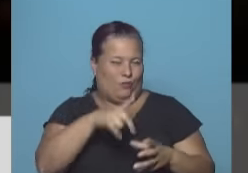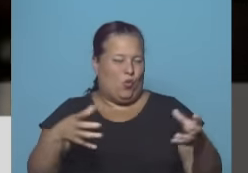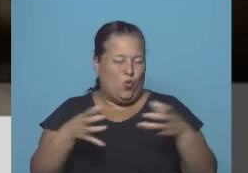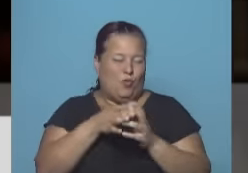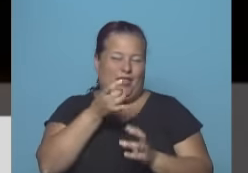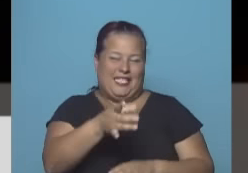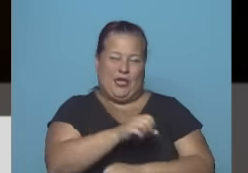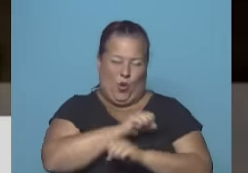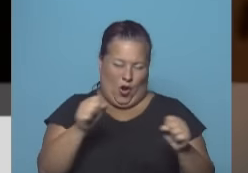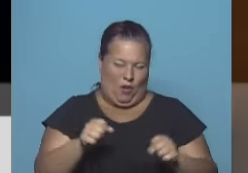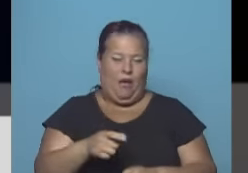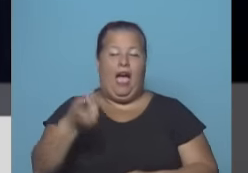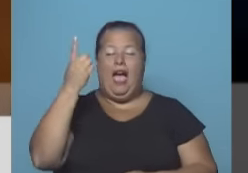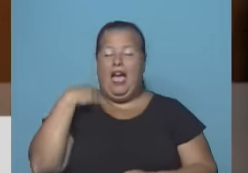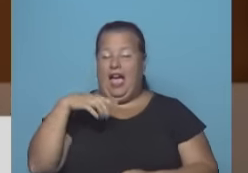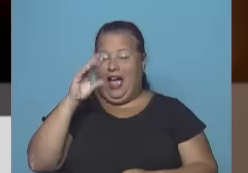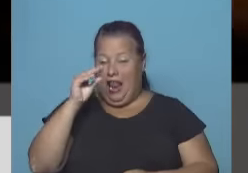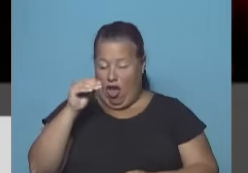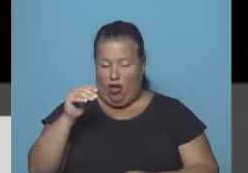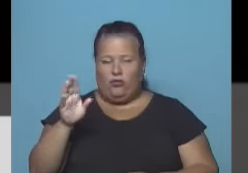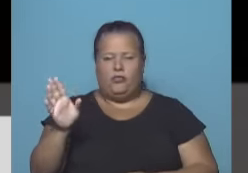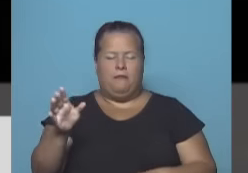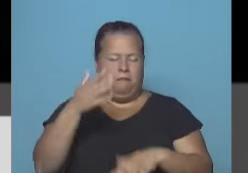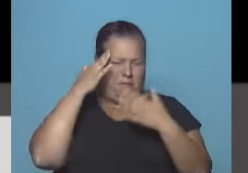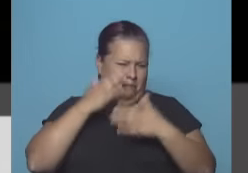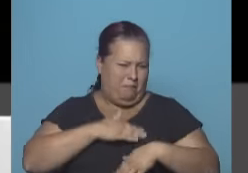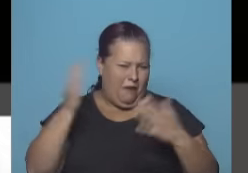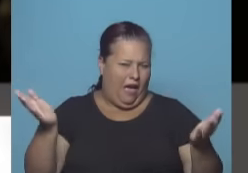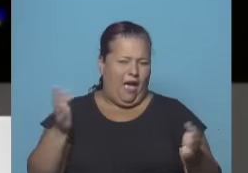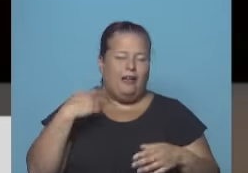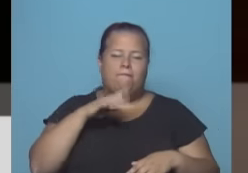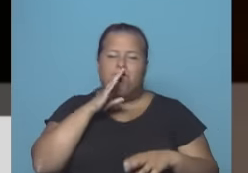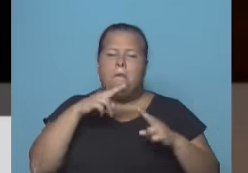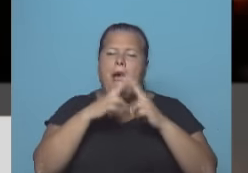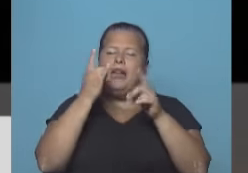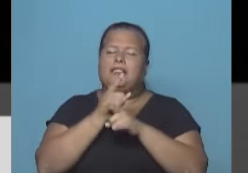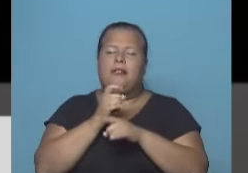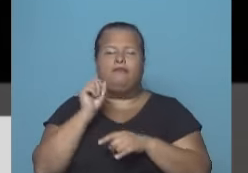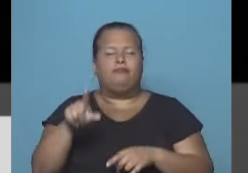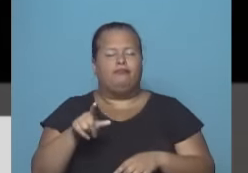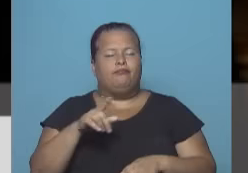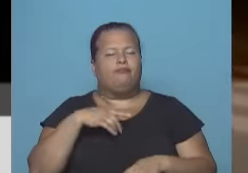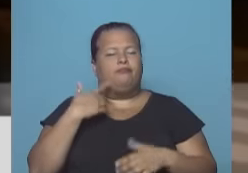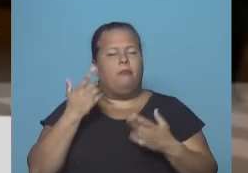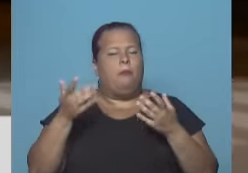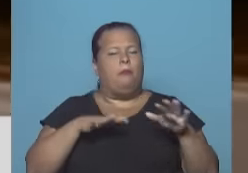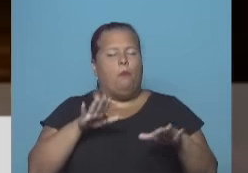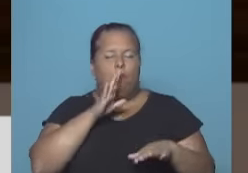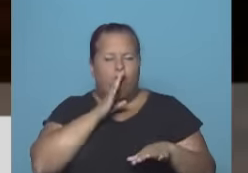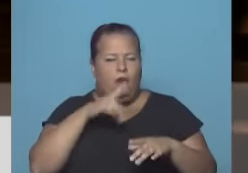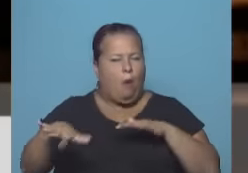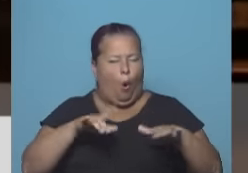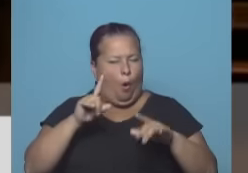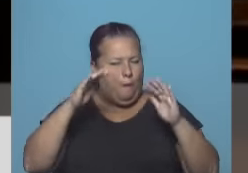los atentados. La noche rompió el silencio habitual de una París que tiene muchísimo menos movimiento que el